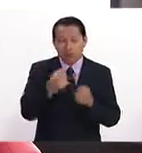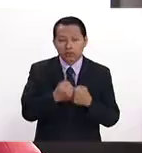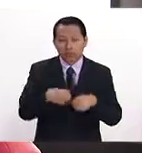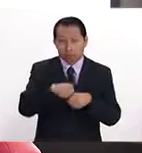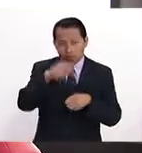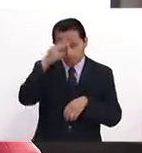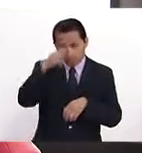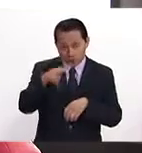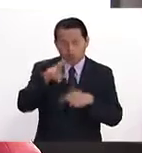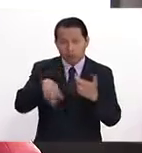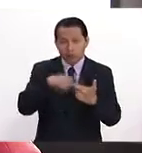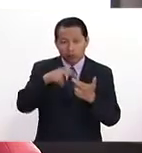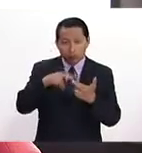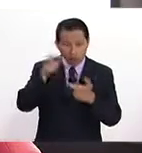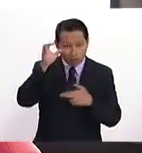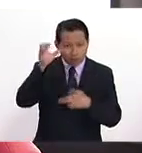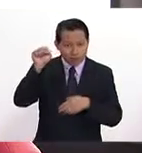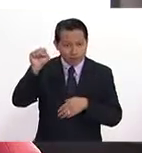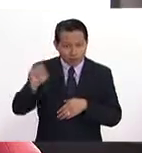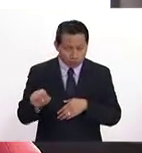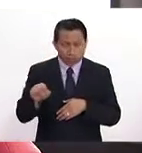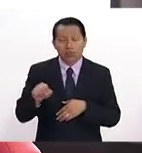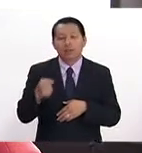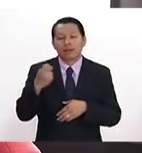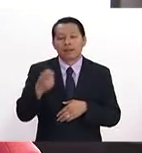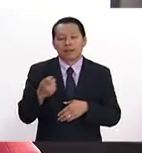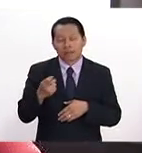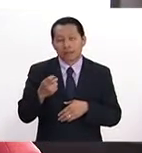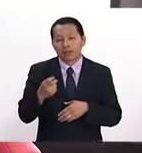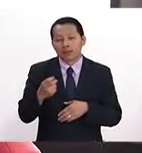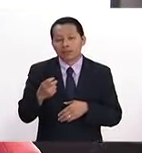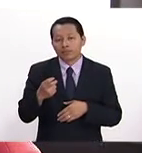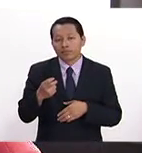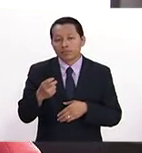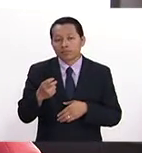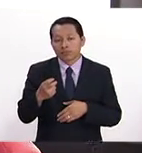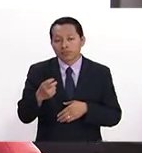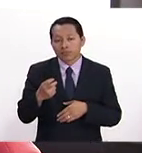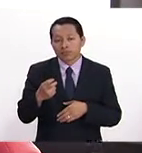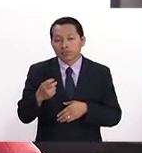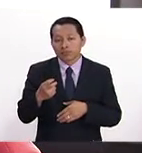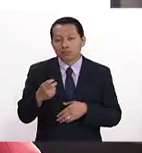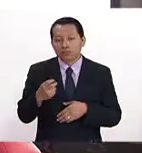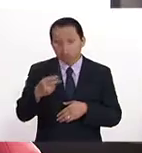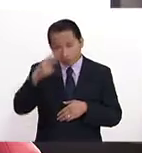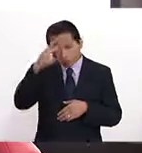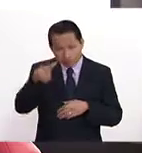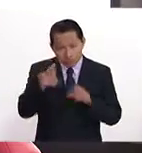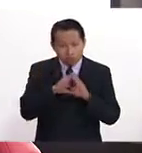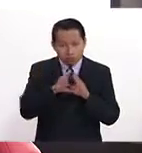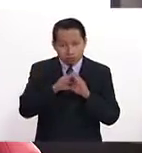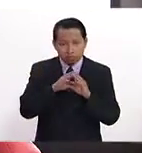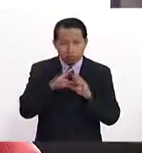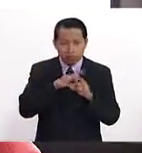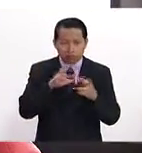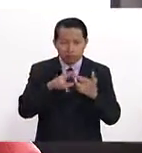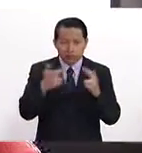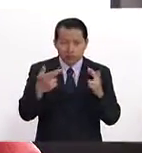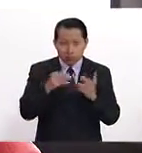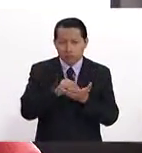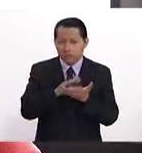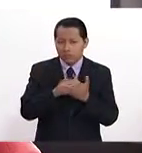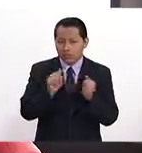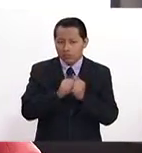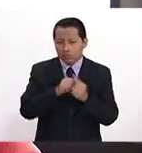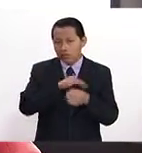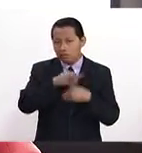para México en la región es Corea del Sur. En esos términos, bueno, México mantiene relaciones estables con todos